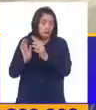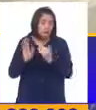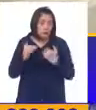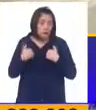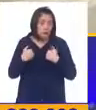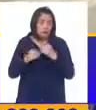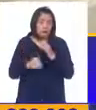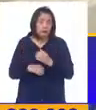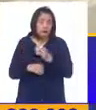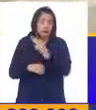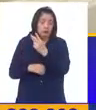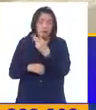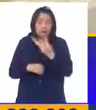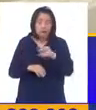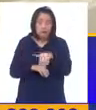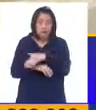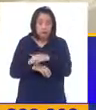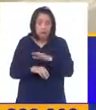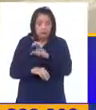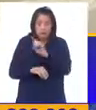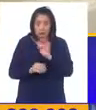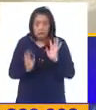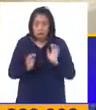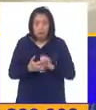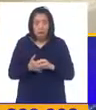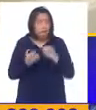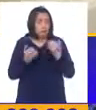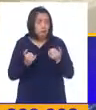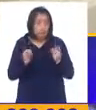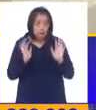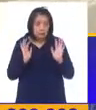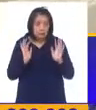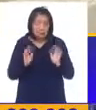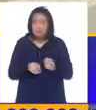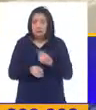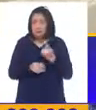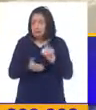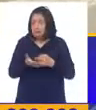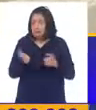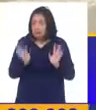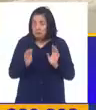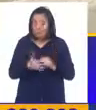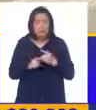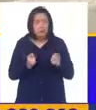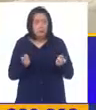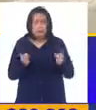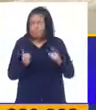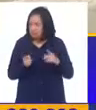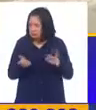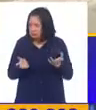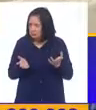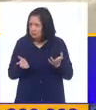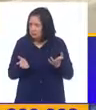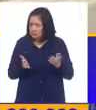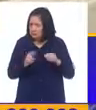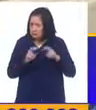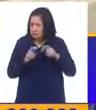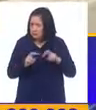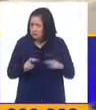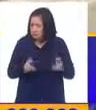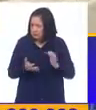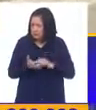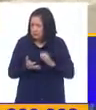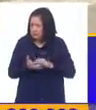tienen en la cuadra 22 de la avenida Costanera. Es lo, hasta el momento, lo único que hay respecto a eso, pero cuando uno se pone a investigar un poco